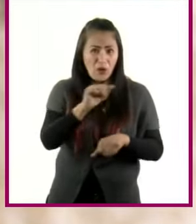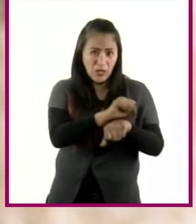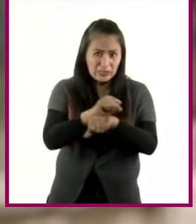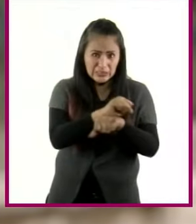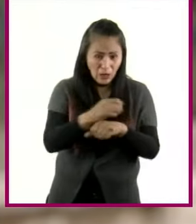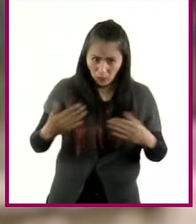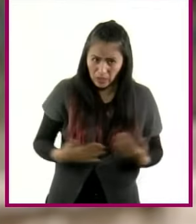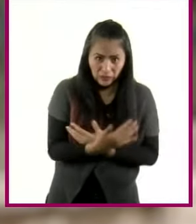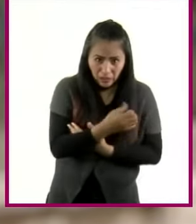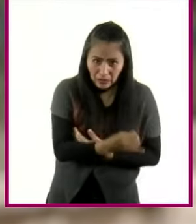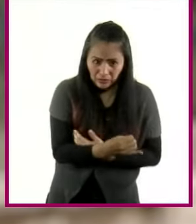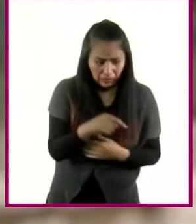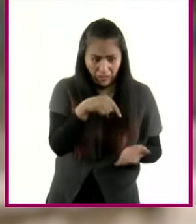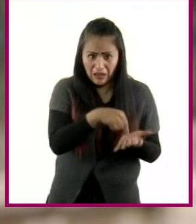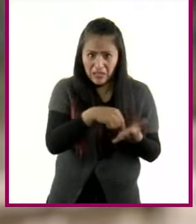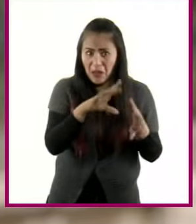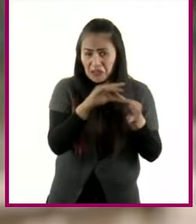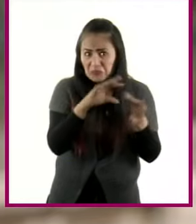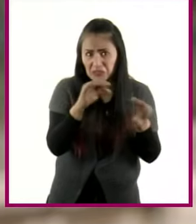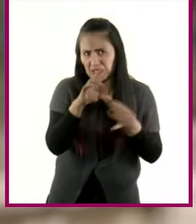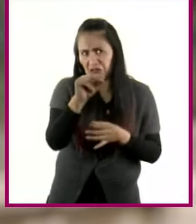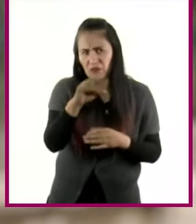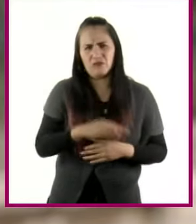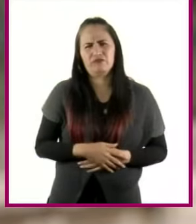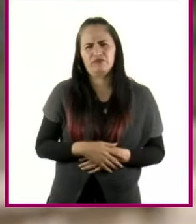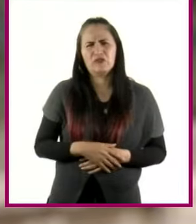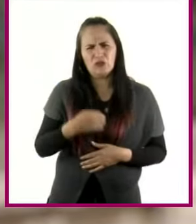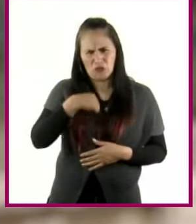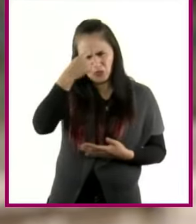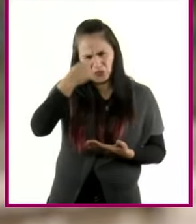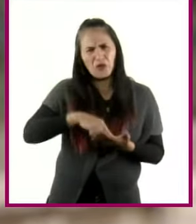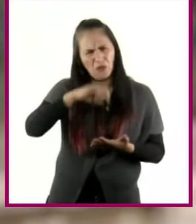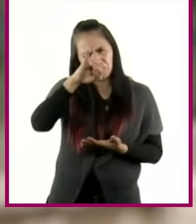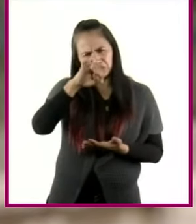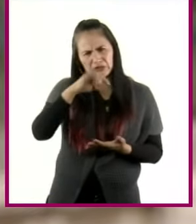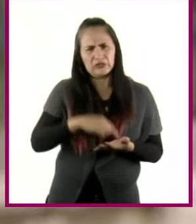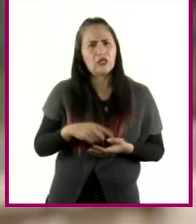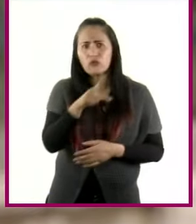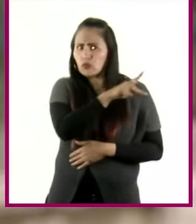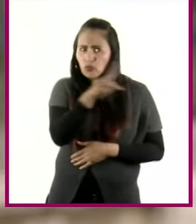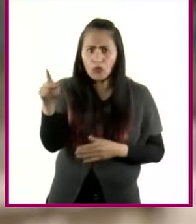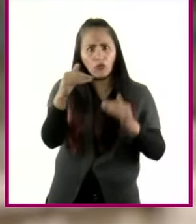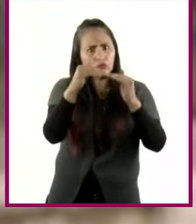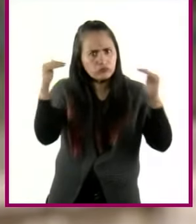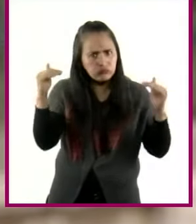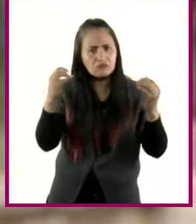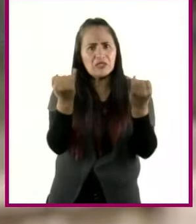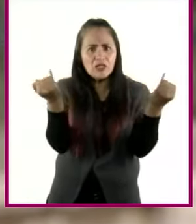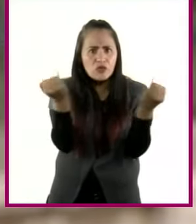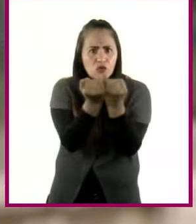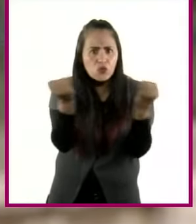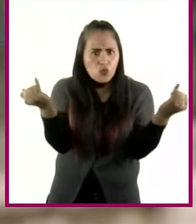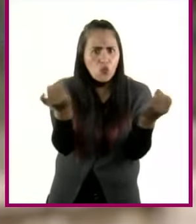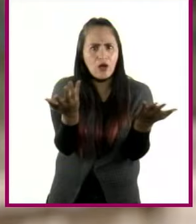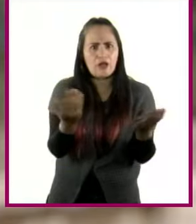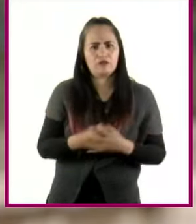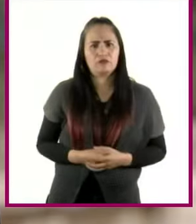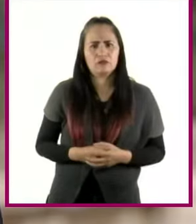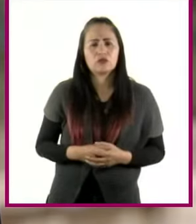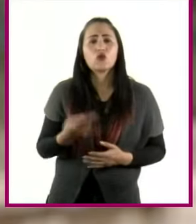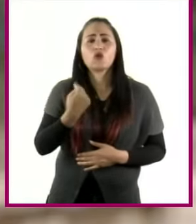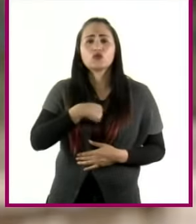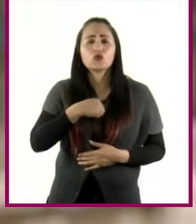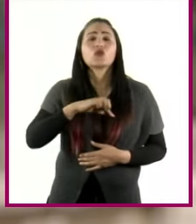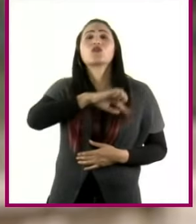naturaleza. Pues yo creo que lo hace indirectamente. Parece decir que todos somos iguales, al menos en principio, y nuestras